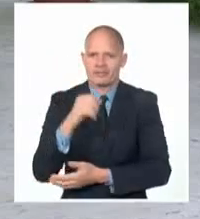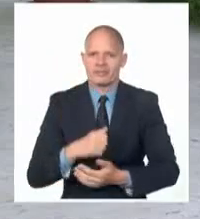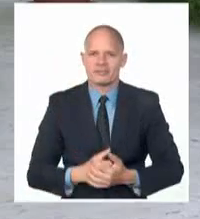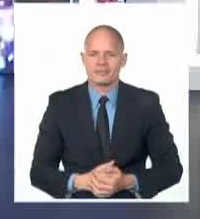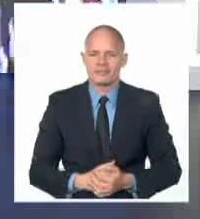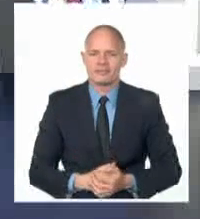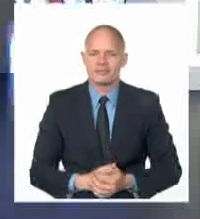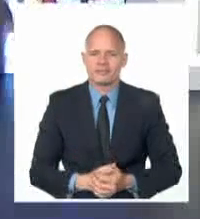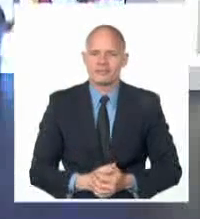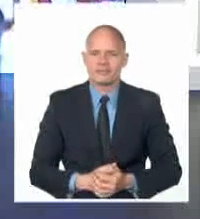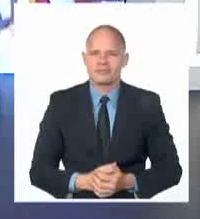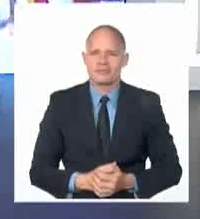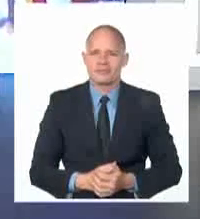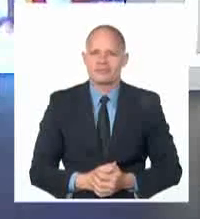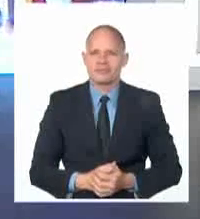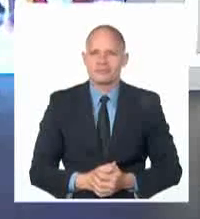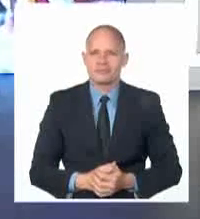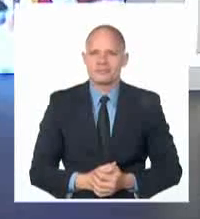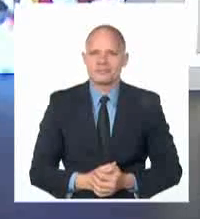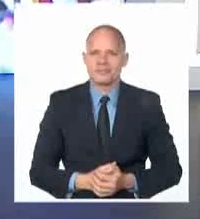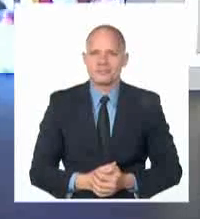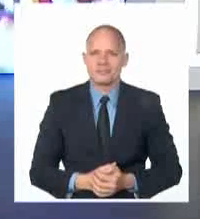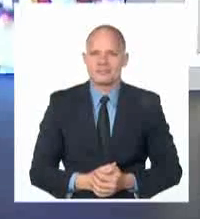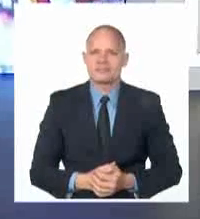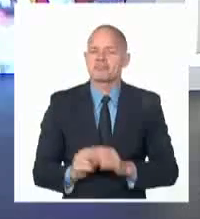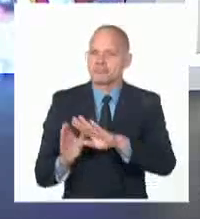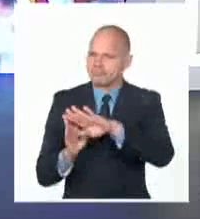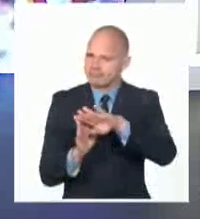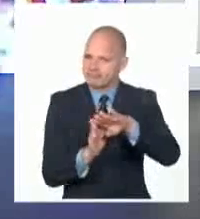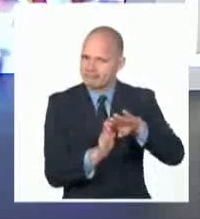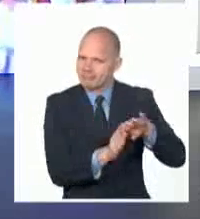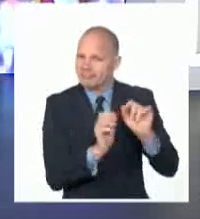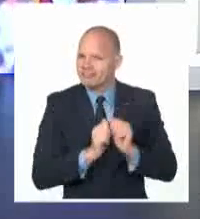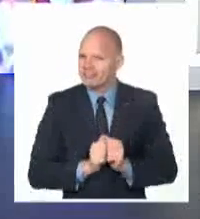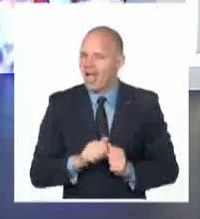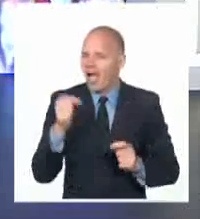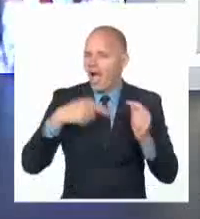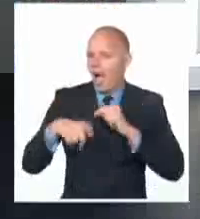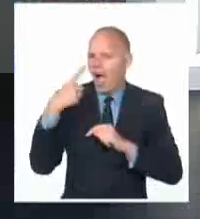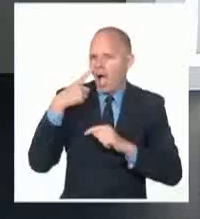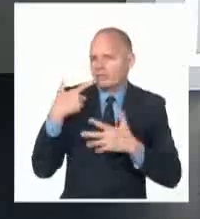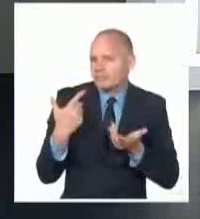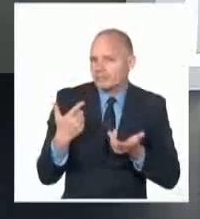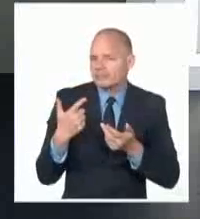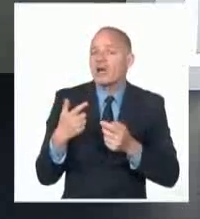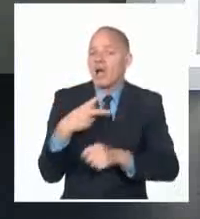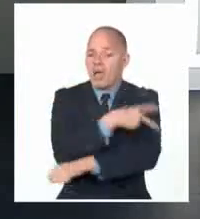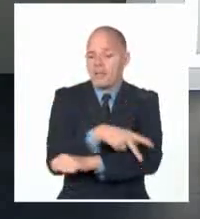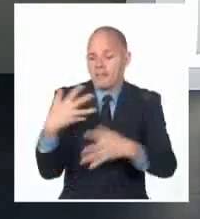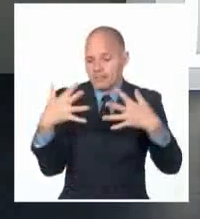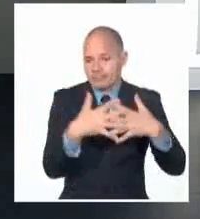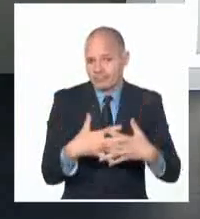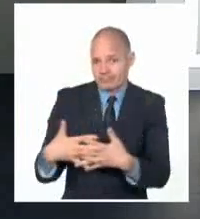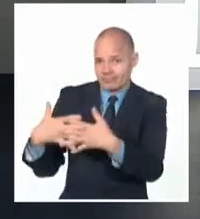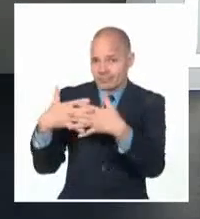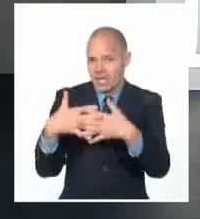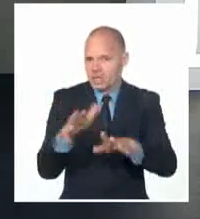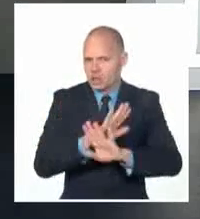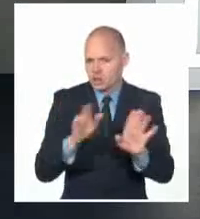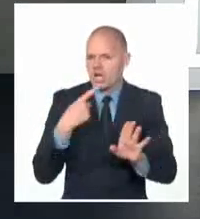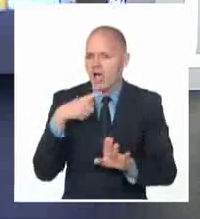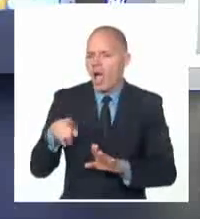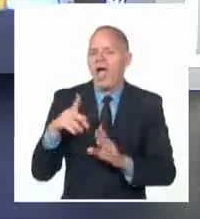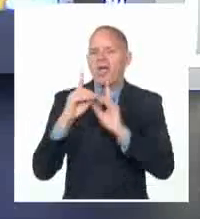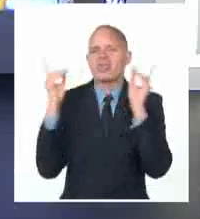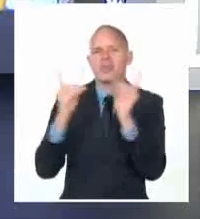Cubana. Y ahora sí nos vamos más allá de las fronteras cubanas, porque el Departamento de Justicia de Estados Unidos reveló los cargos presentados